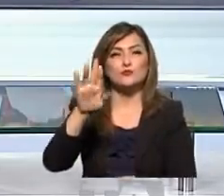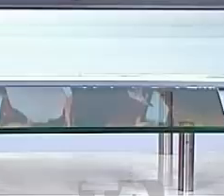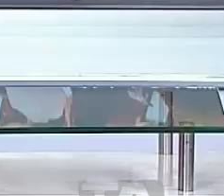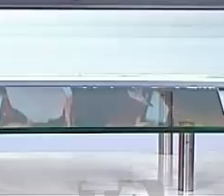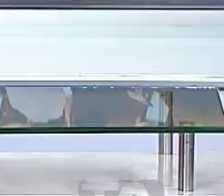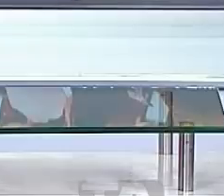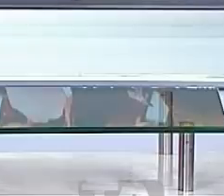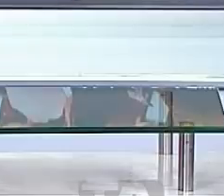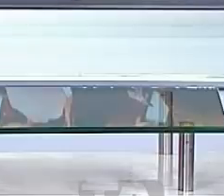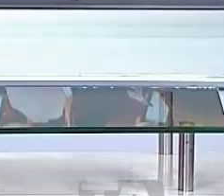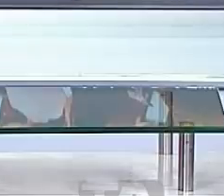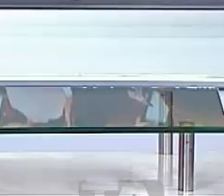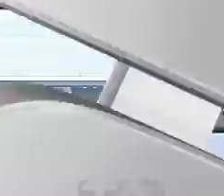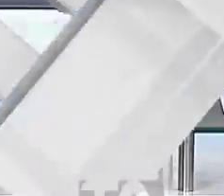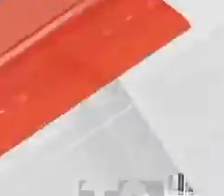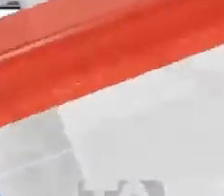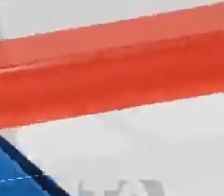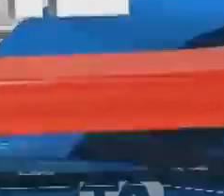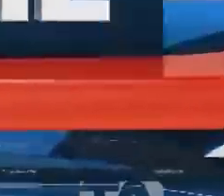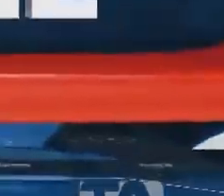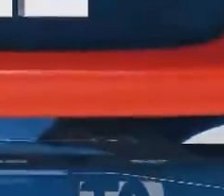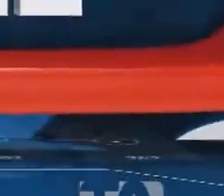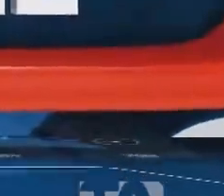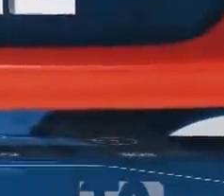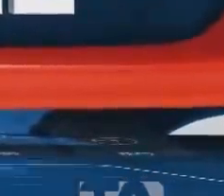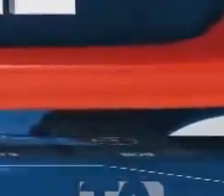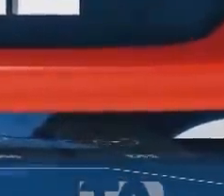Andrea Samaniego informa.